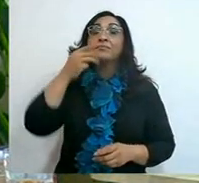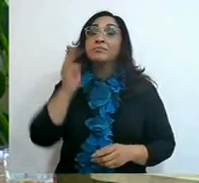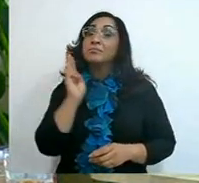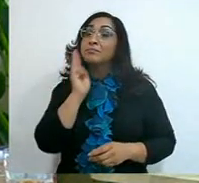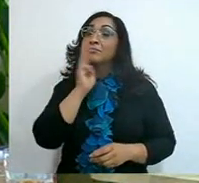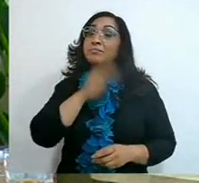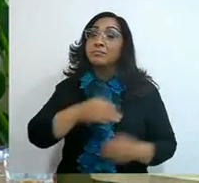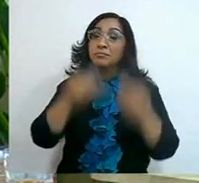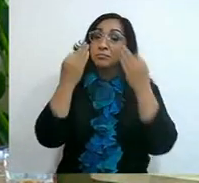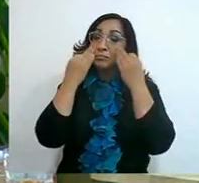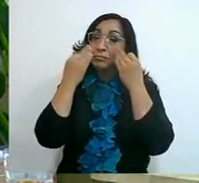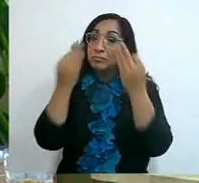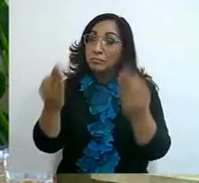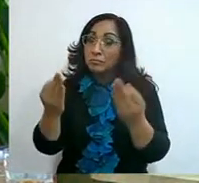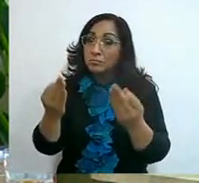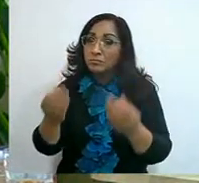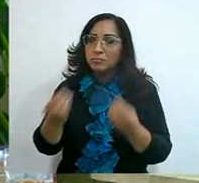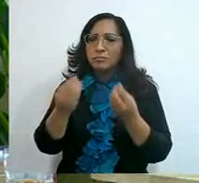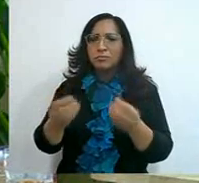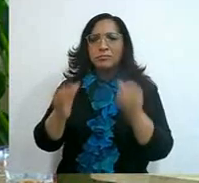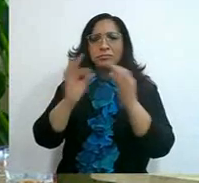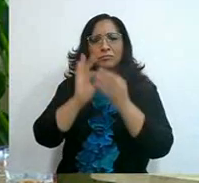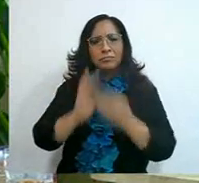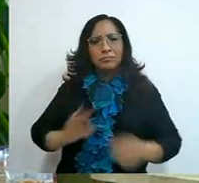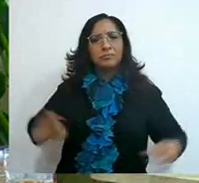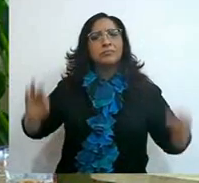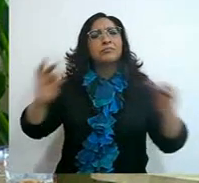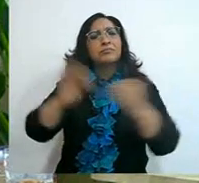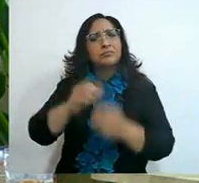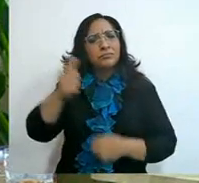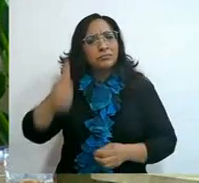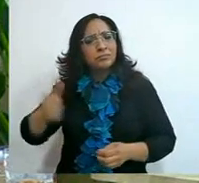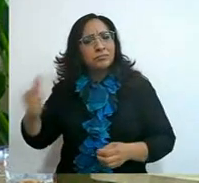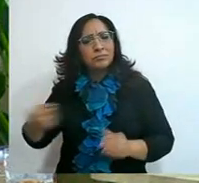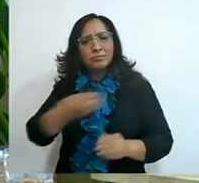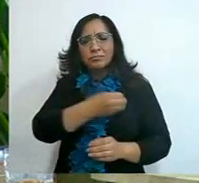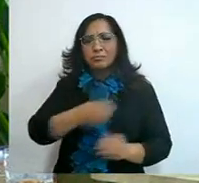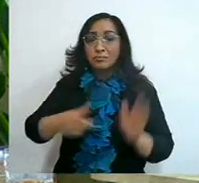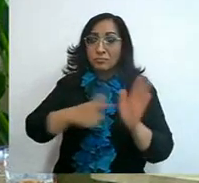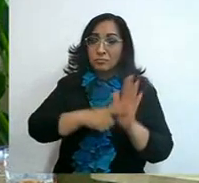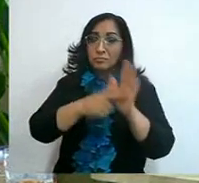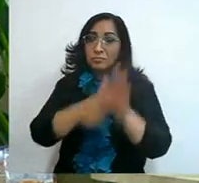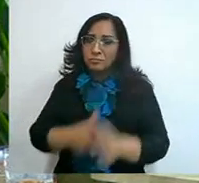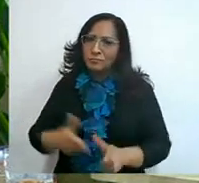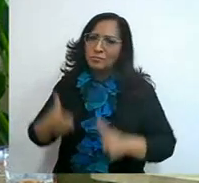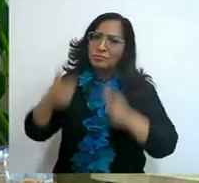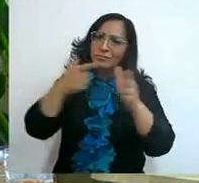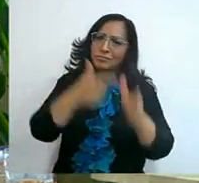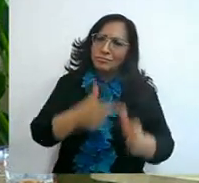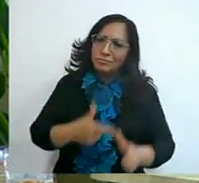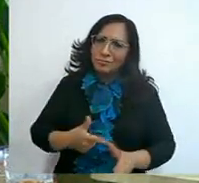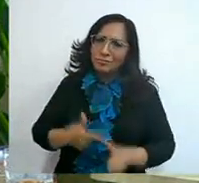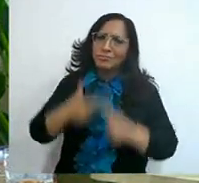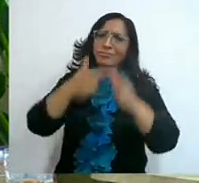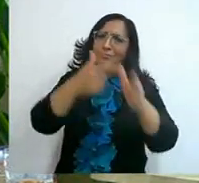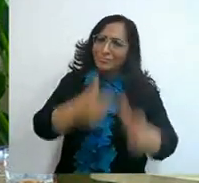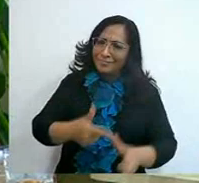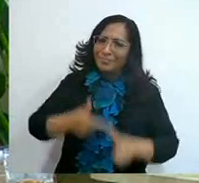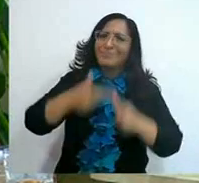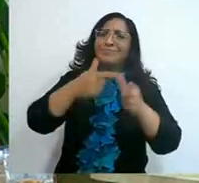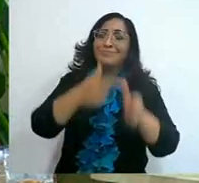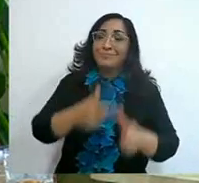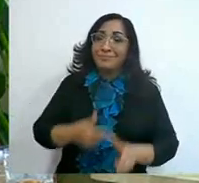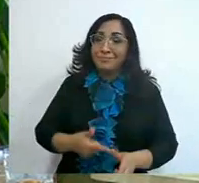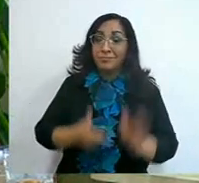testimonio. Es muy importante, cada mandamiento nos ha ido llevando más hacia adelante y nos ha